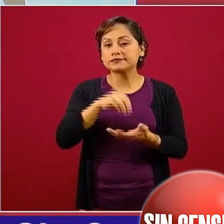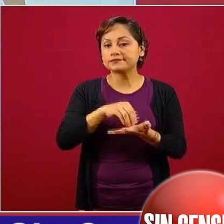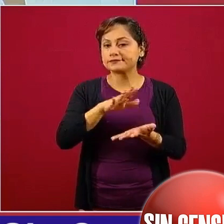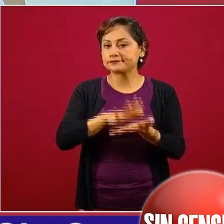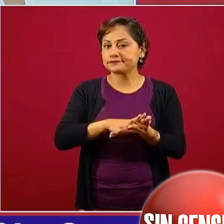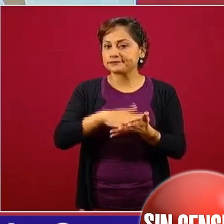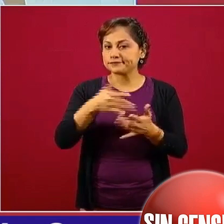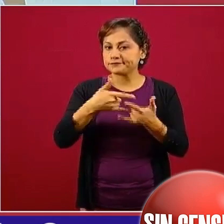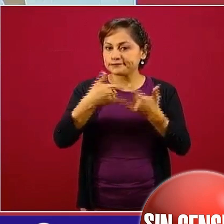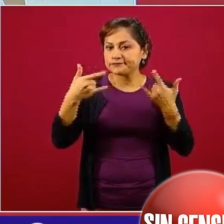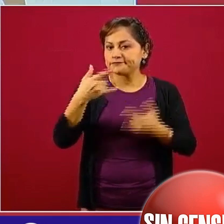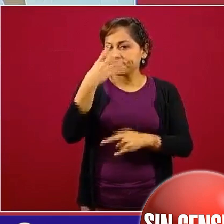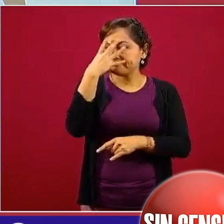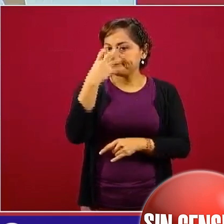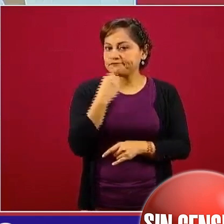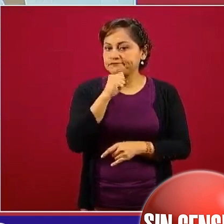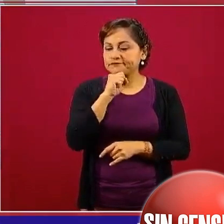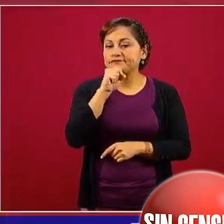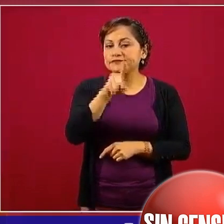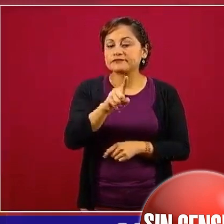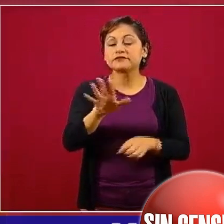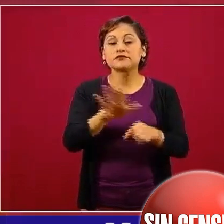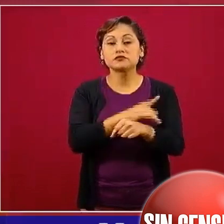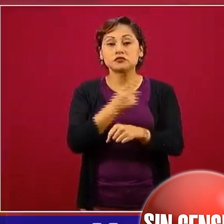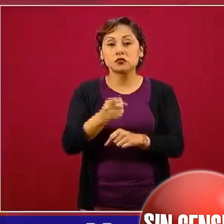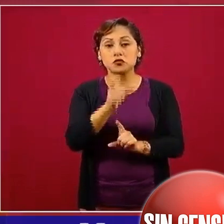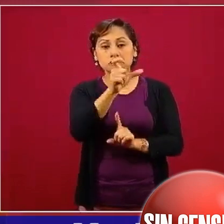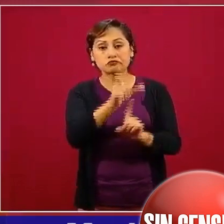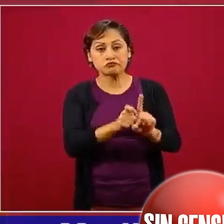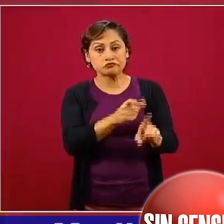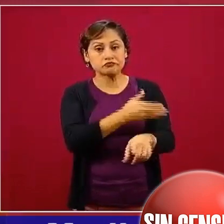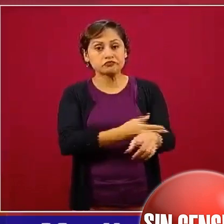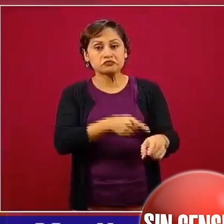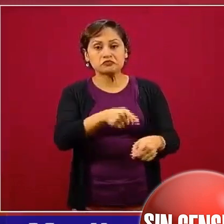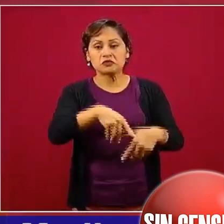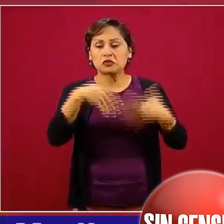porque se le quitó la vida a un hombre bueno, un idealista